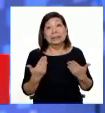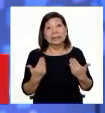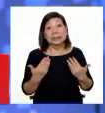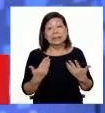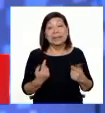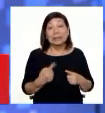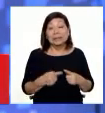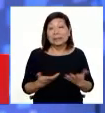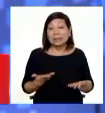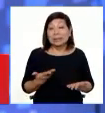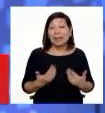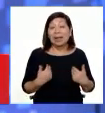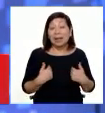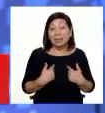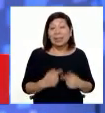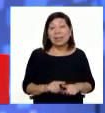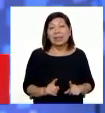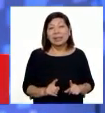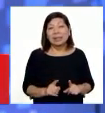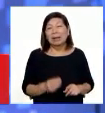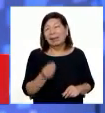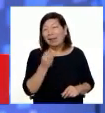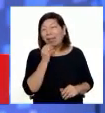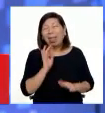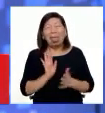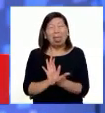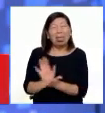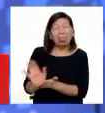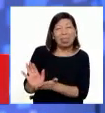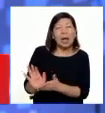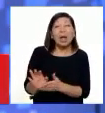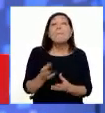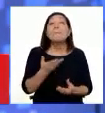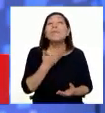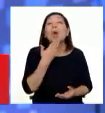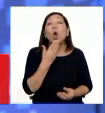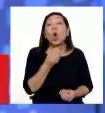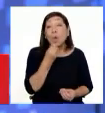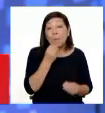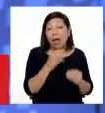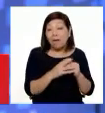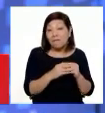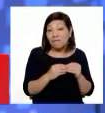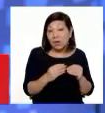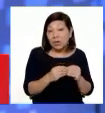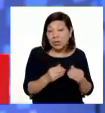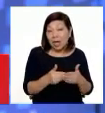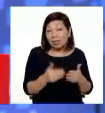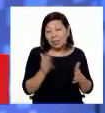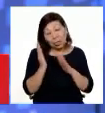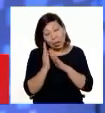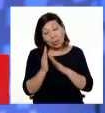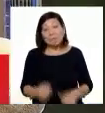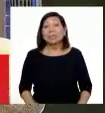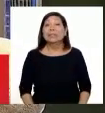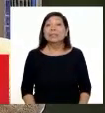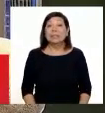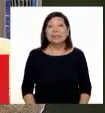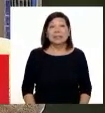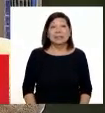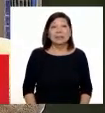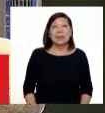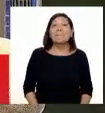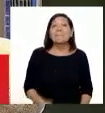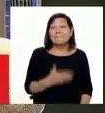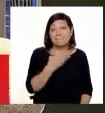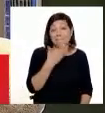que tenemos, como que uno llega cansado, ya sin apetito, casi a la noche. ¿Qué fruta es la recomendable para consumir antes de dormir? En este caso,